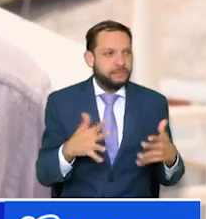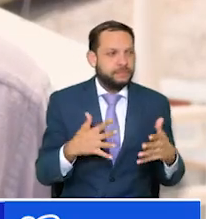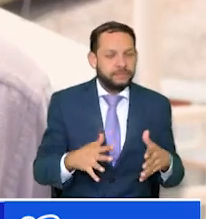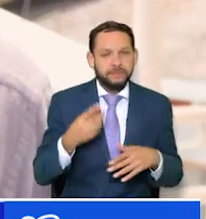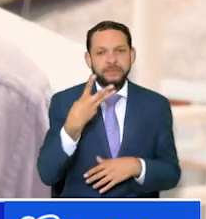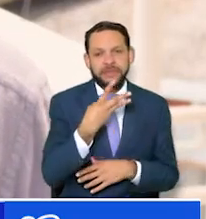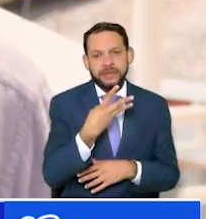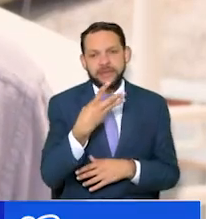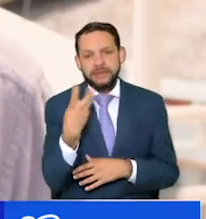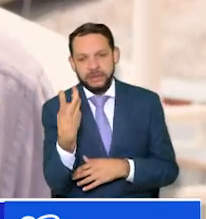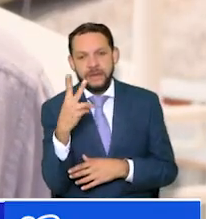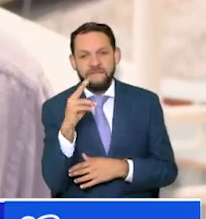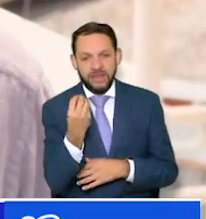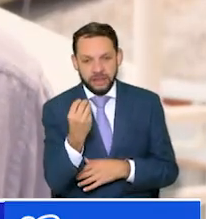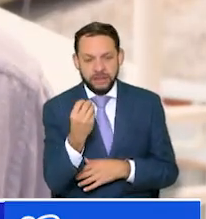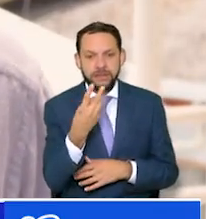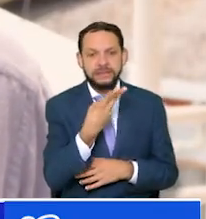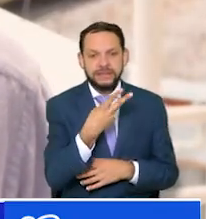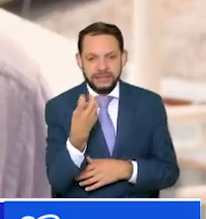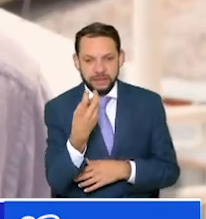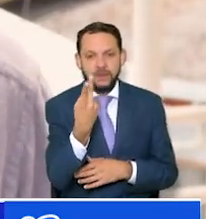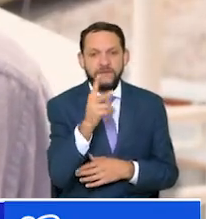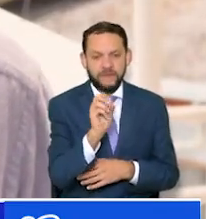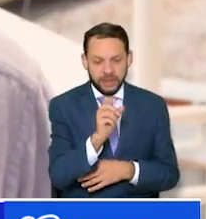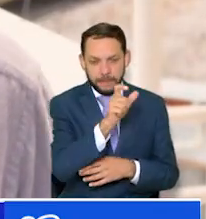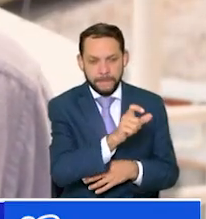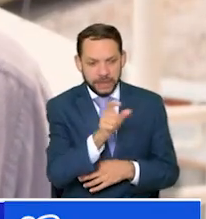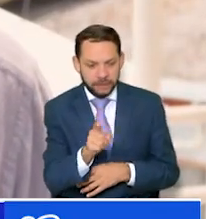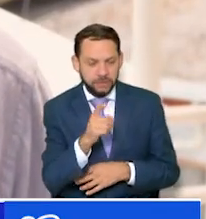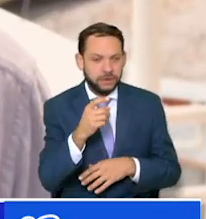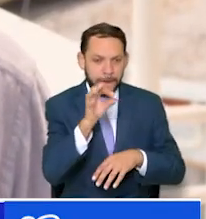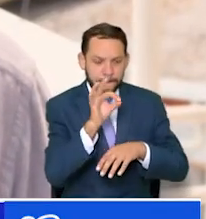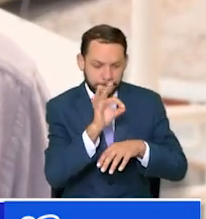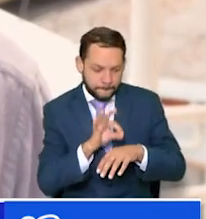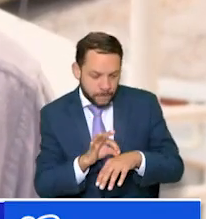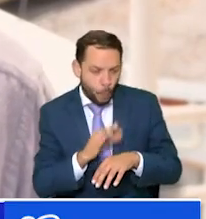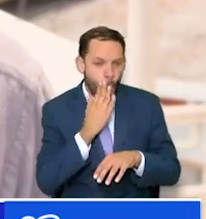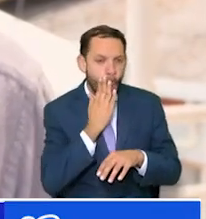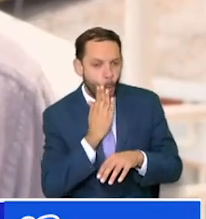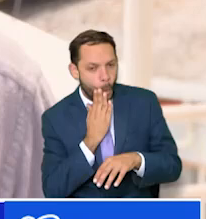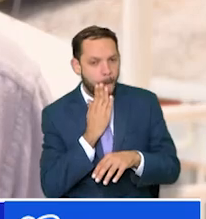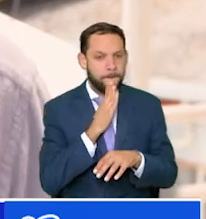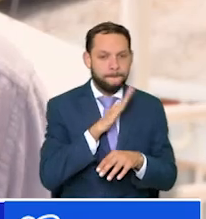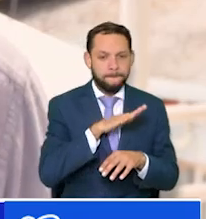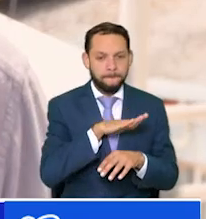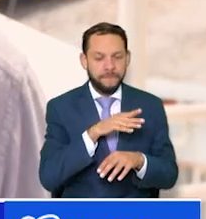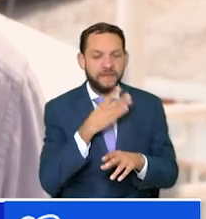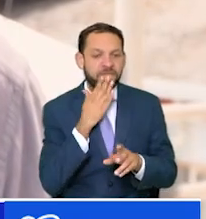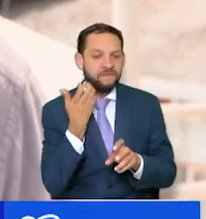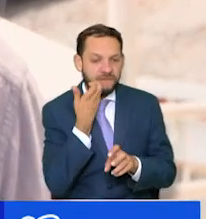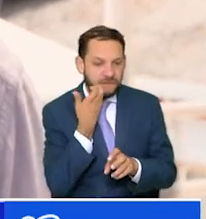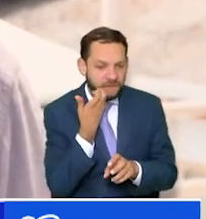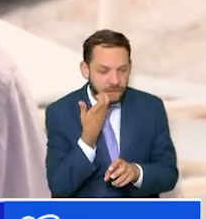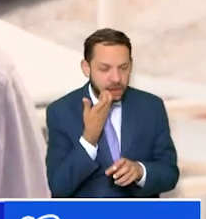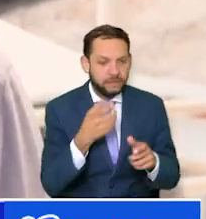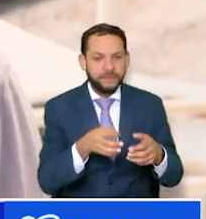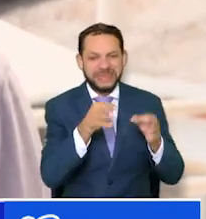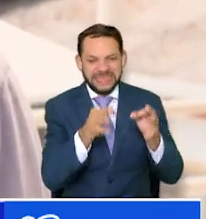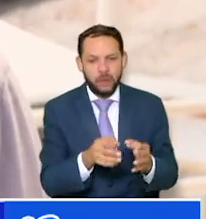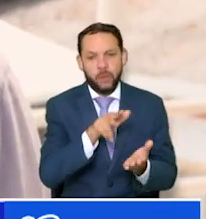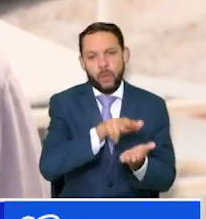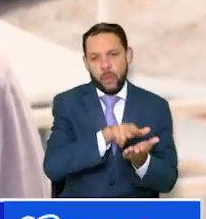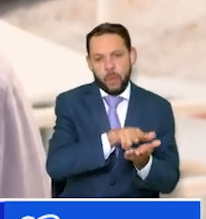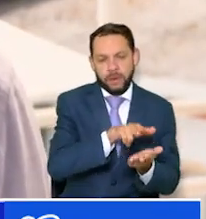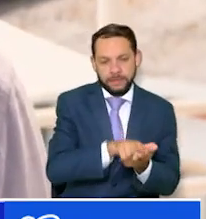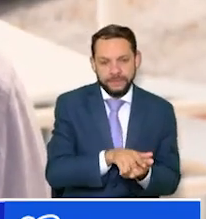320 casos reportados de de dengue la mayoría confirmados el manejo es